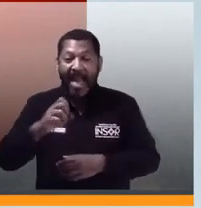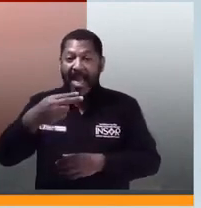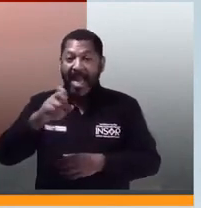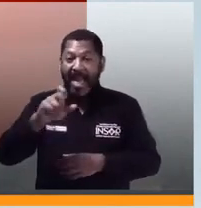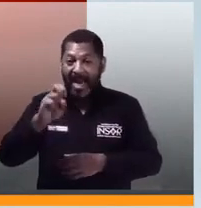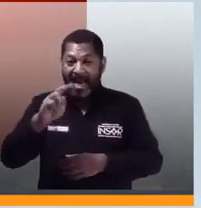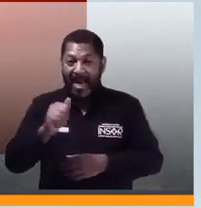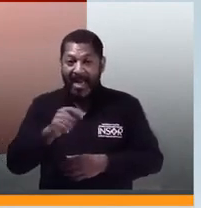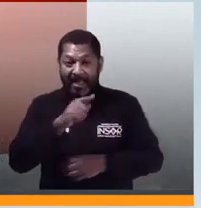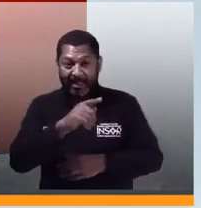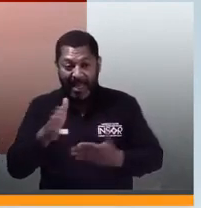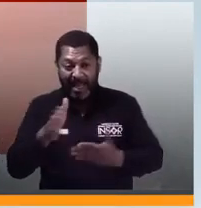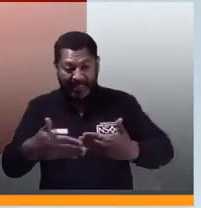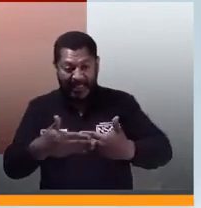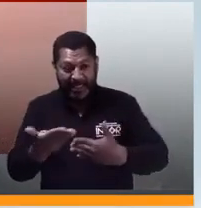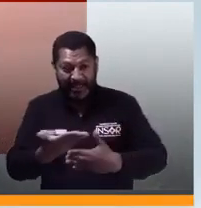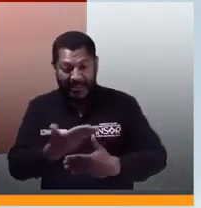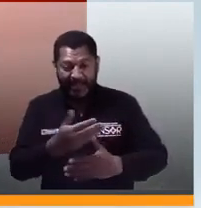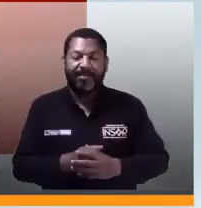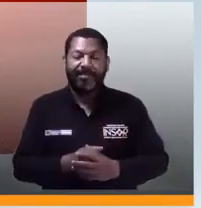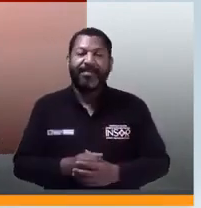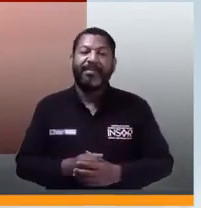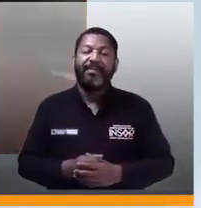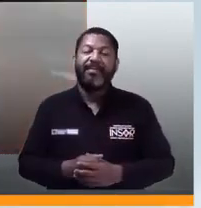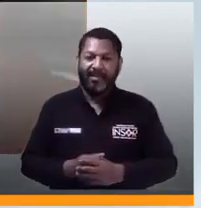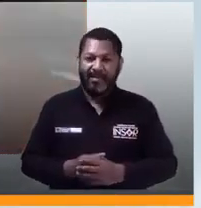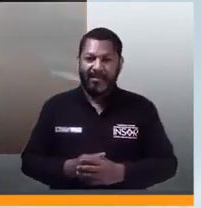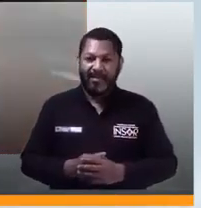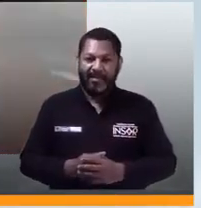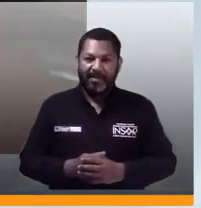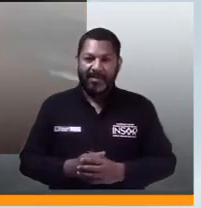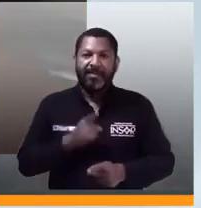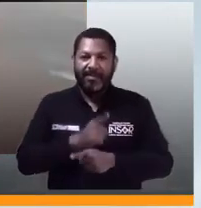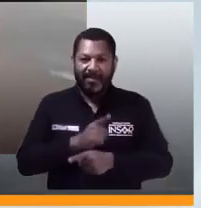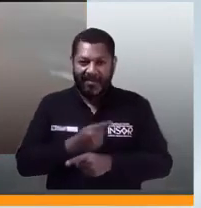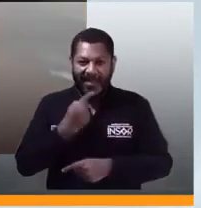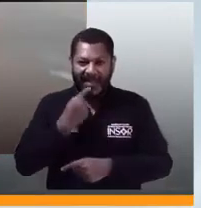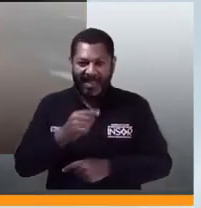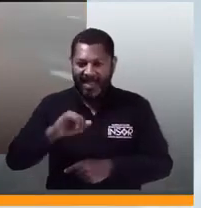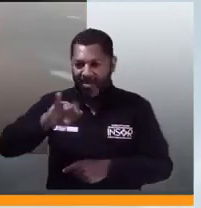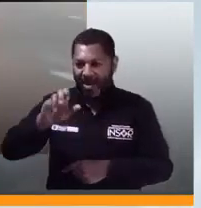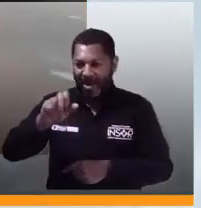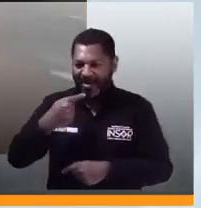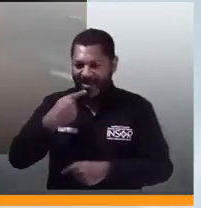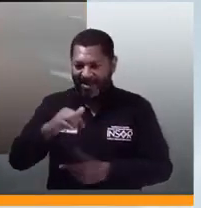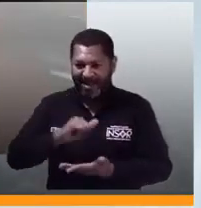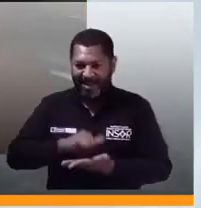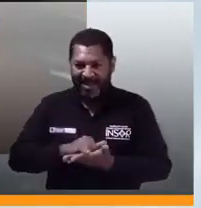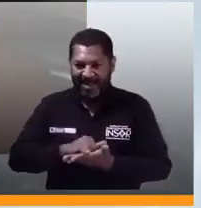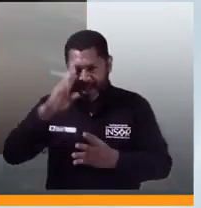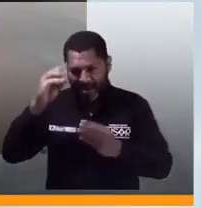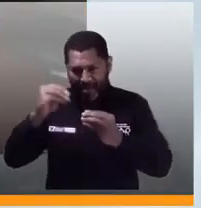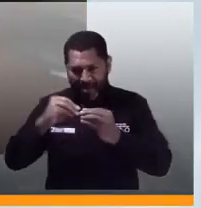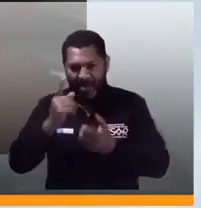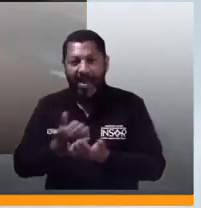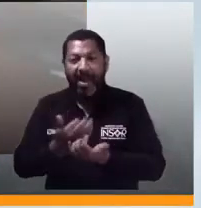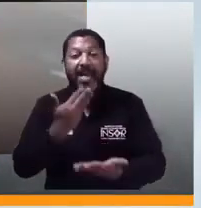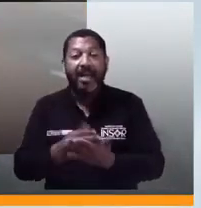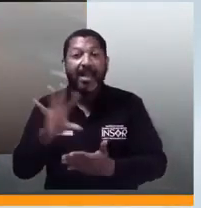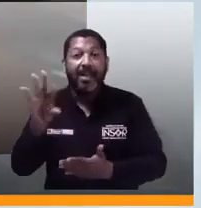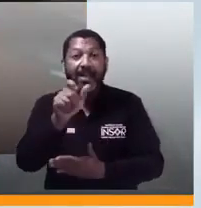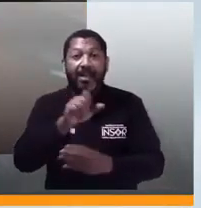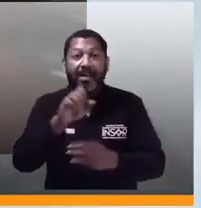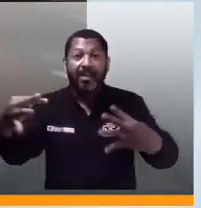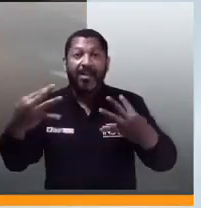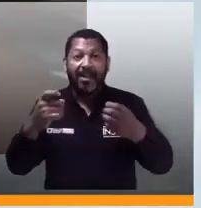Elena. Bueno, sí, así como dice Julia, muchísimas gracias a todos los que nos sintonizaron el día de hoy,